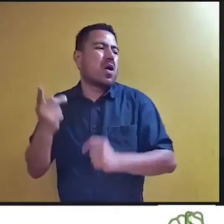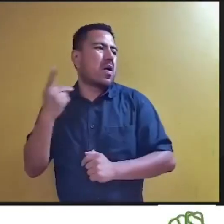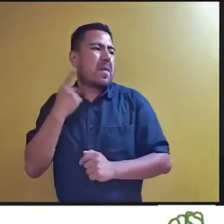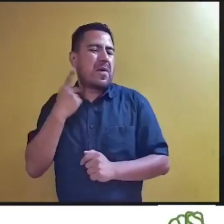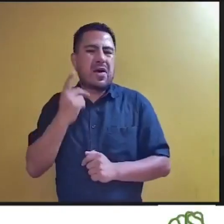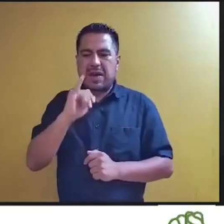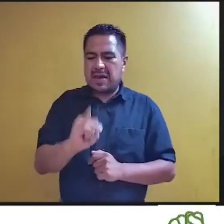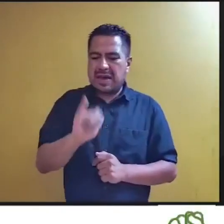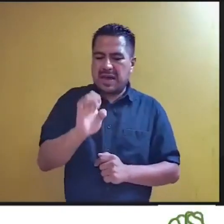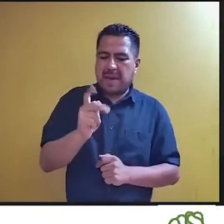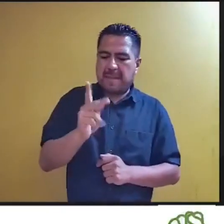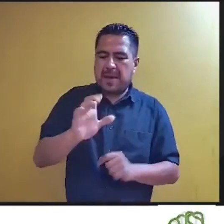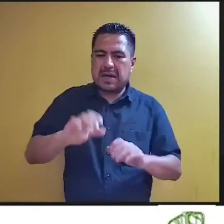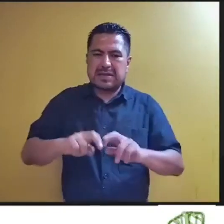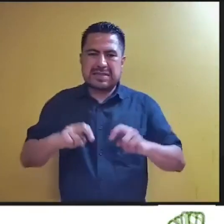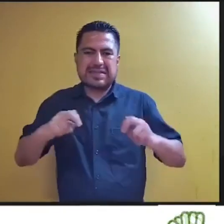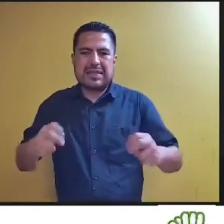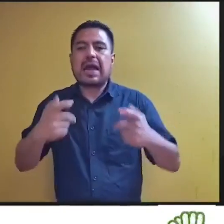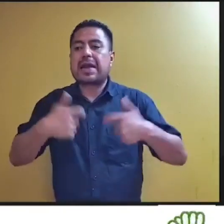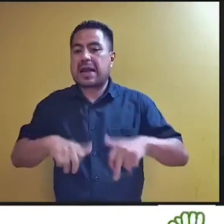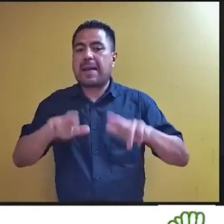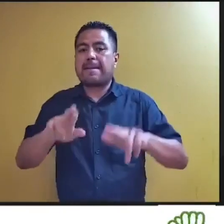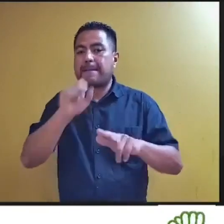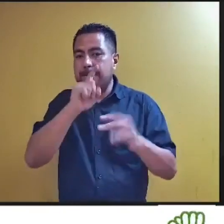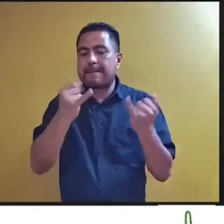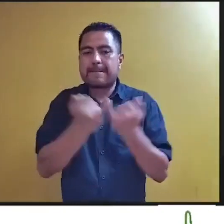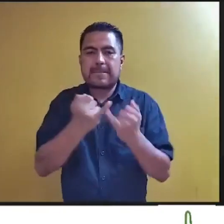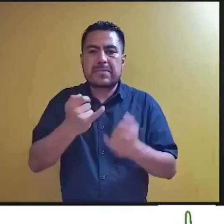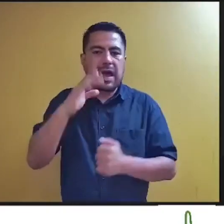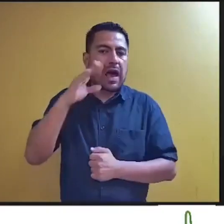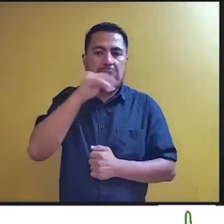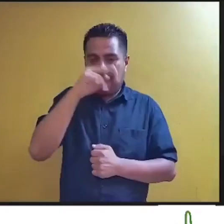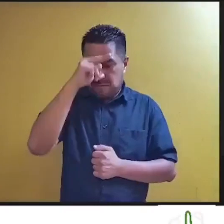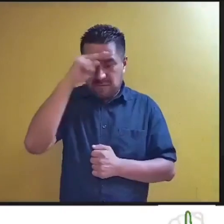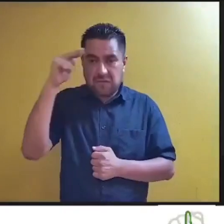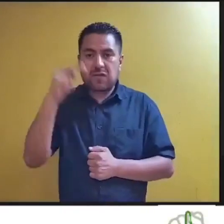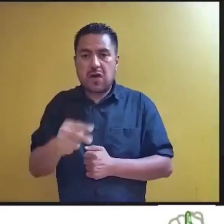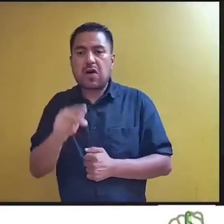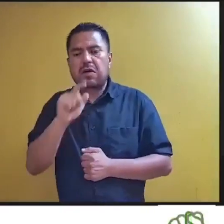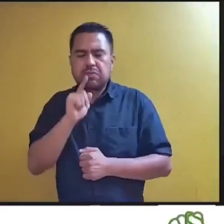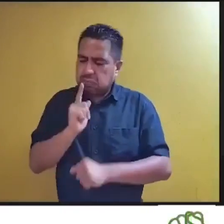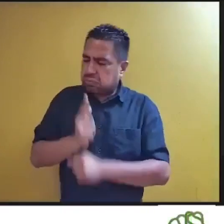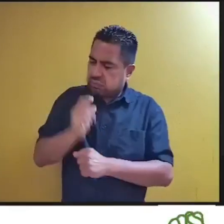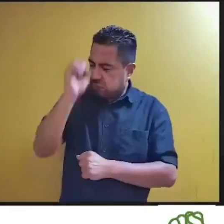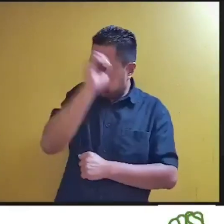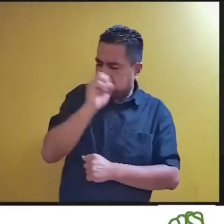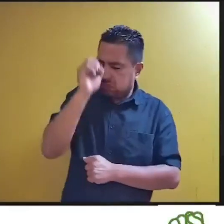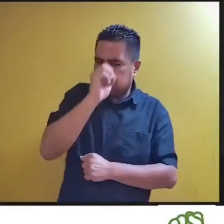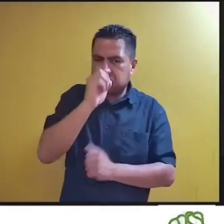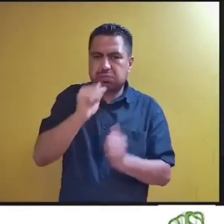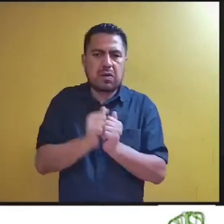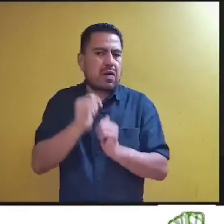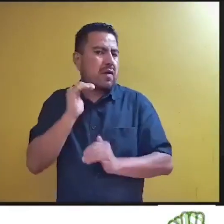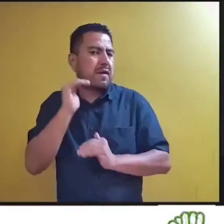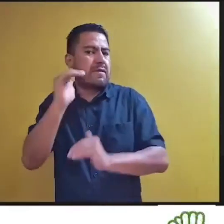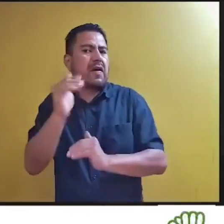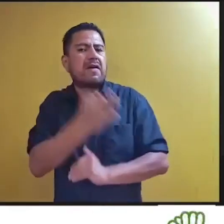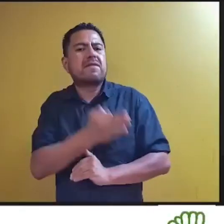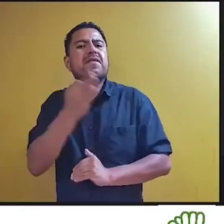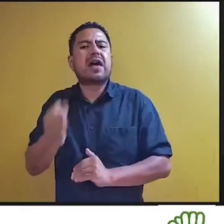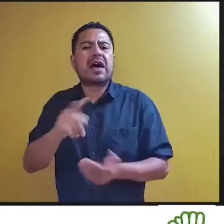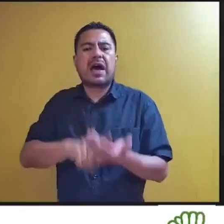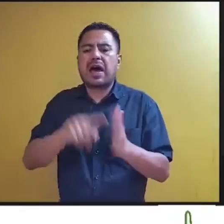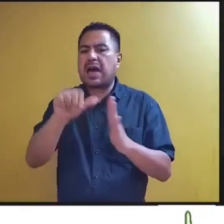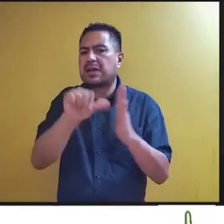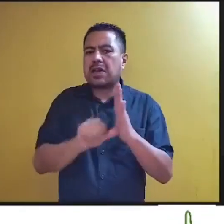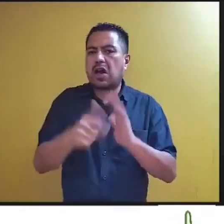Consejo General, incluidas las representaciones de los pueblos originarios y afromexicanos, observado estrictamente el plazo de breve término contenido en el